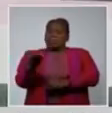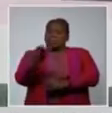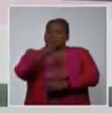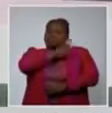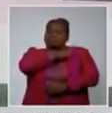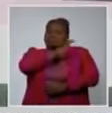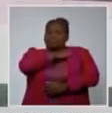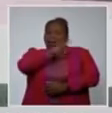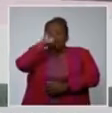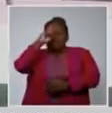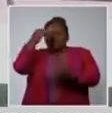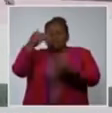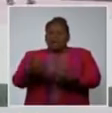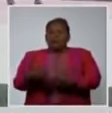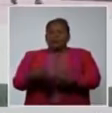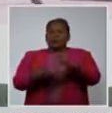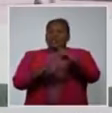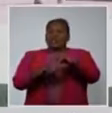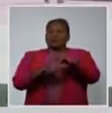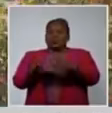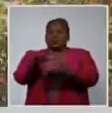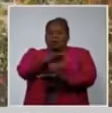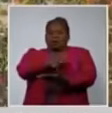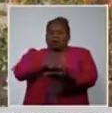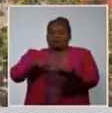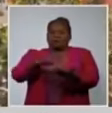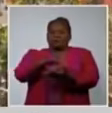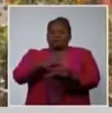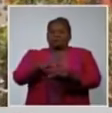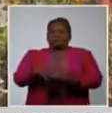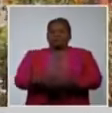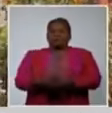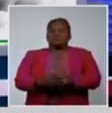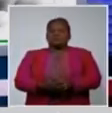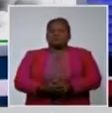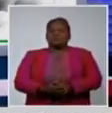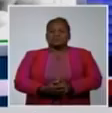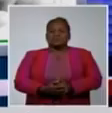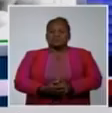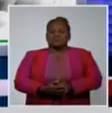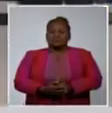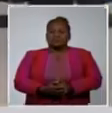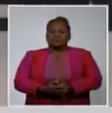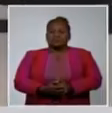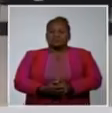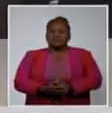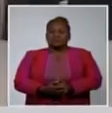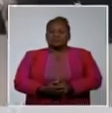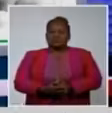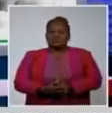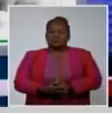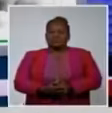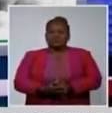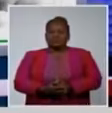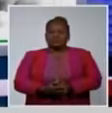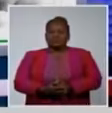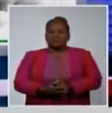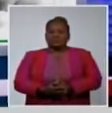territorio oriental del país desde las tunas la tacha díaz bardón sistema informativo de la televisión cubana